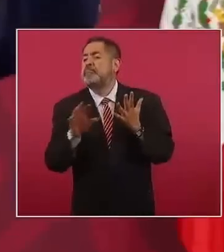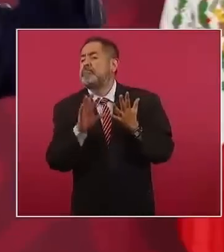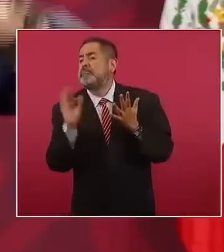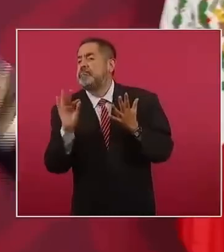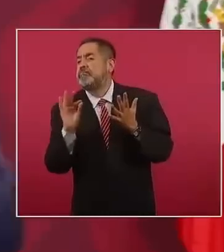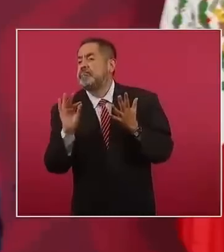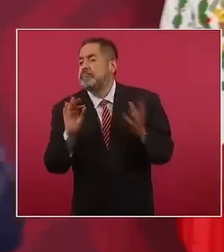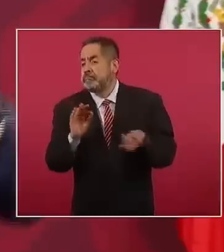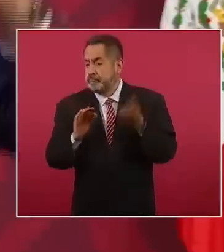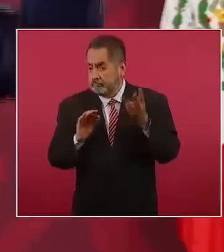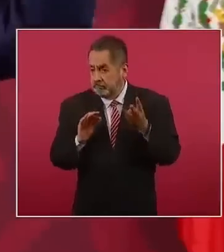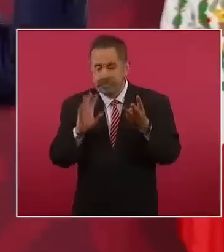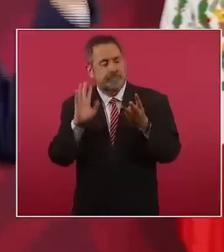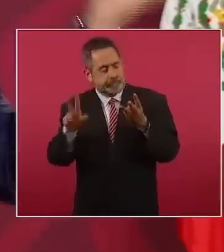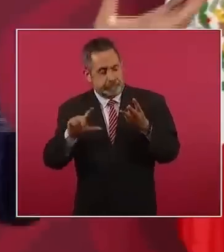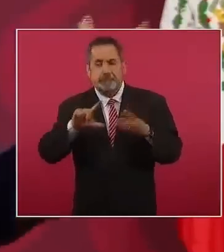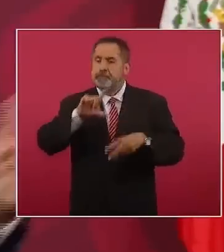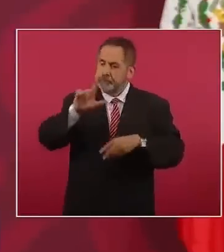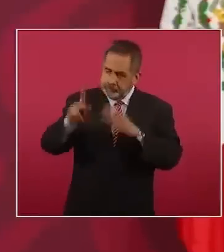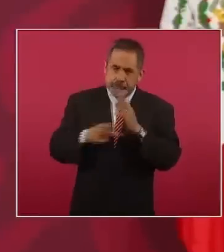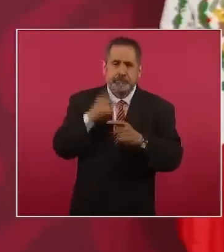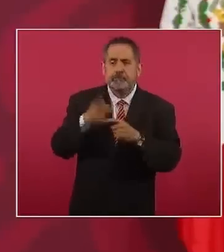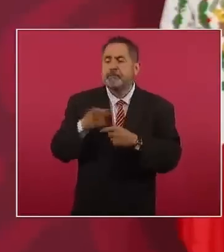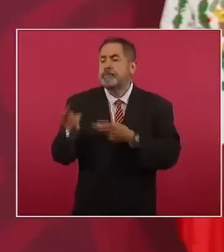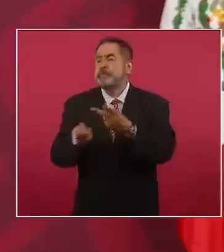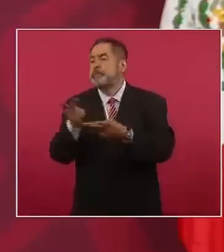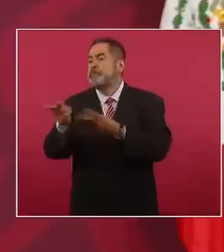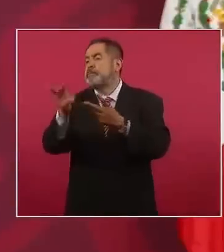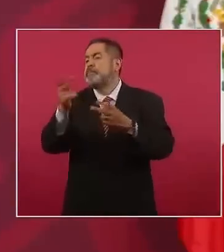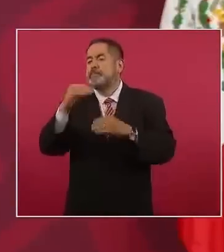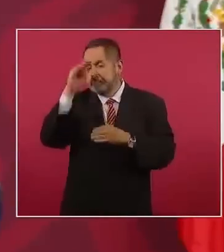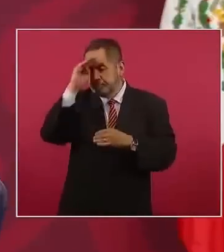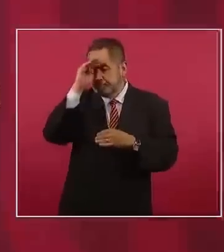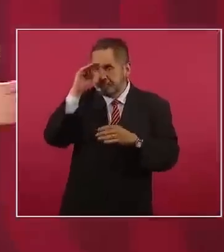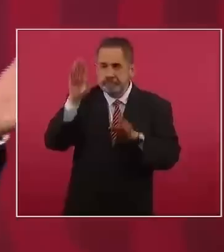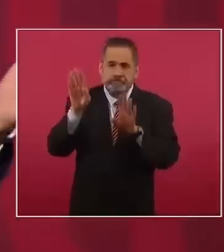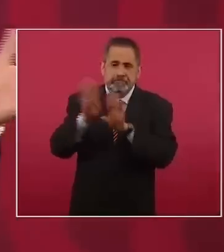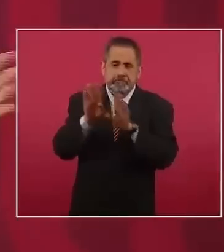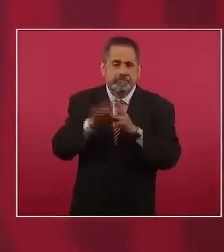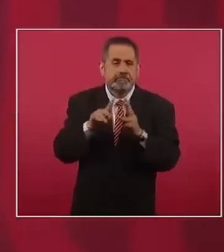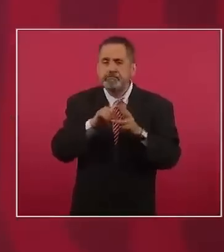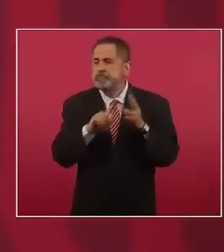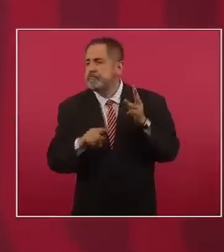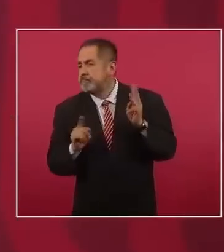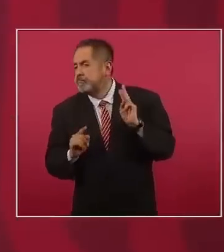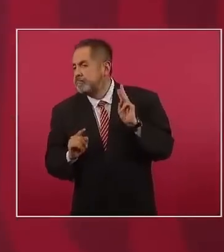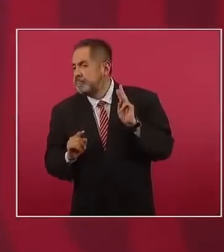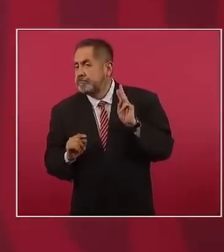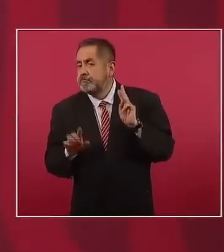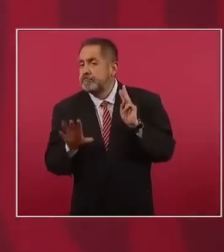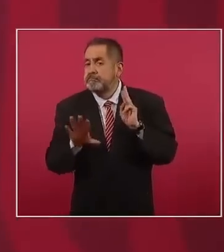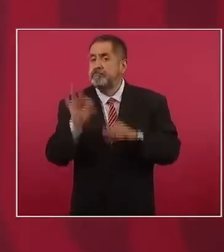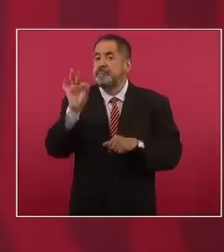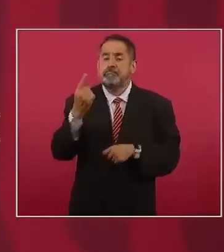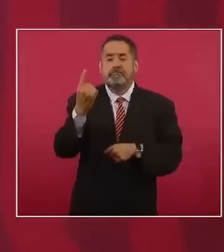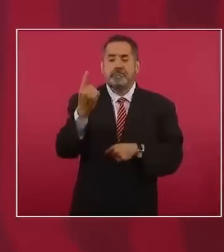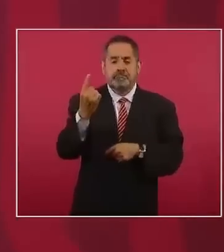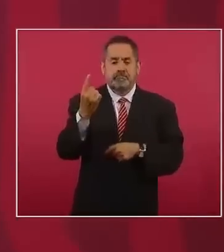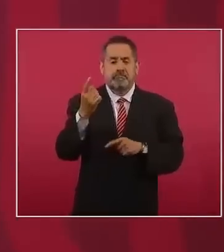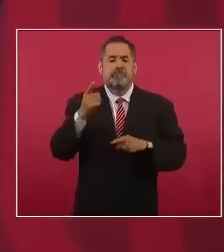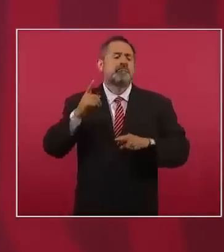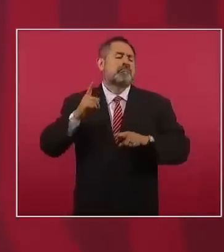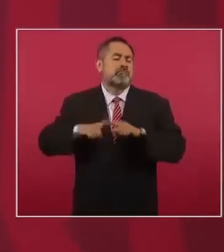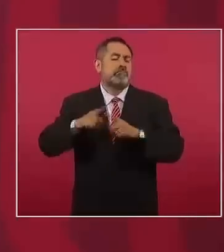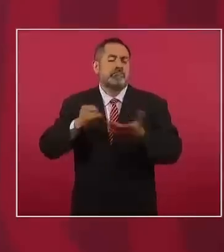los 3 mejores o los 2 mejores, conforme al acuerdo que tengan, ¿quién